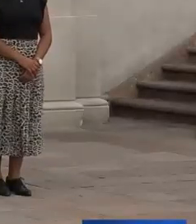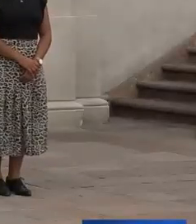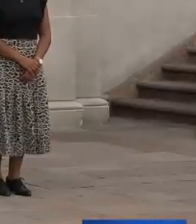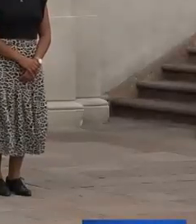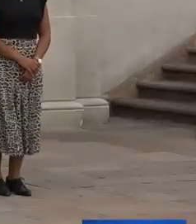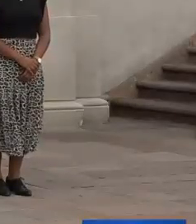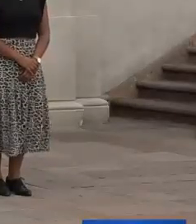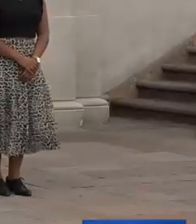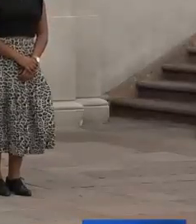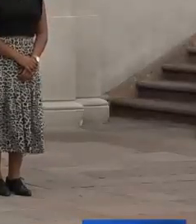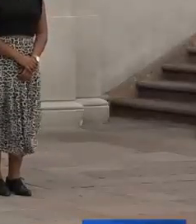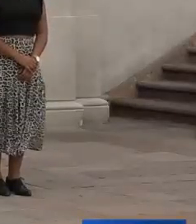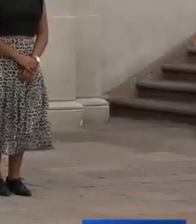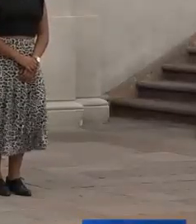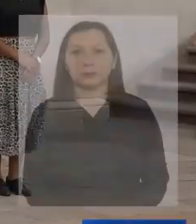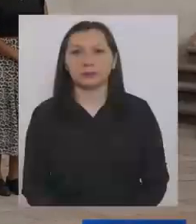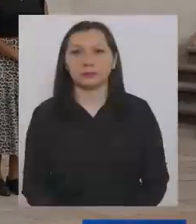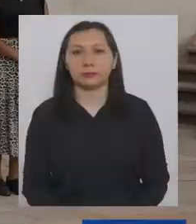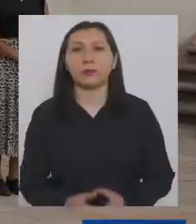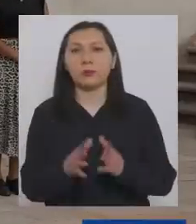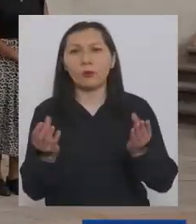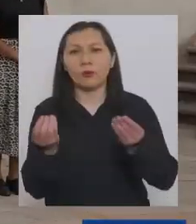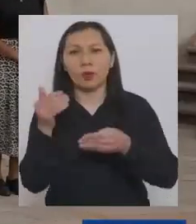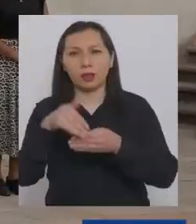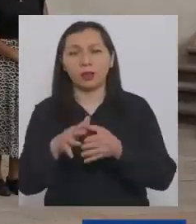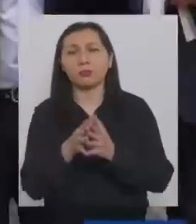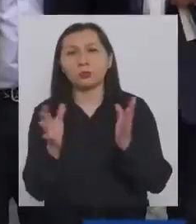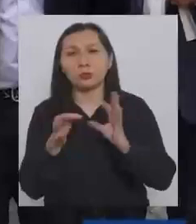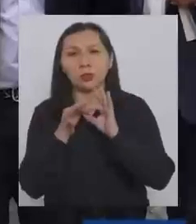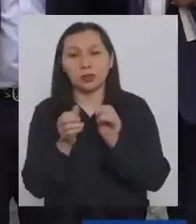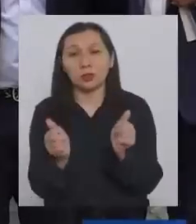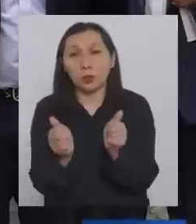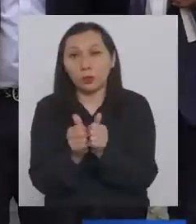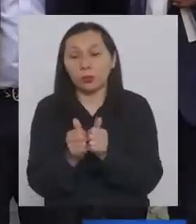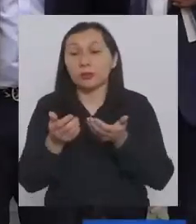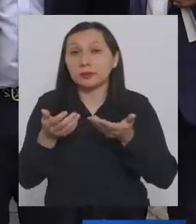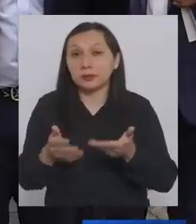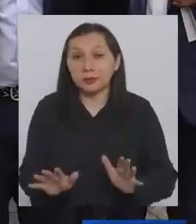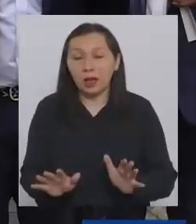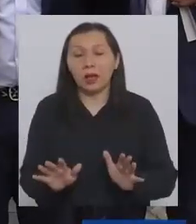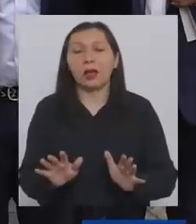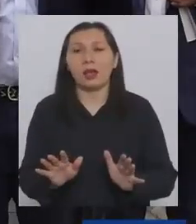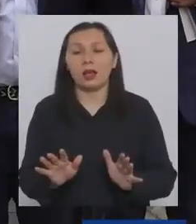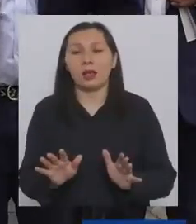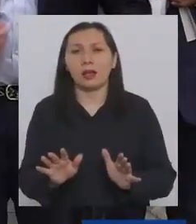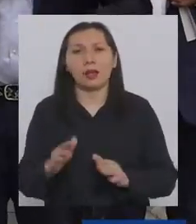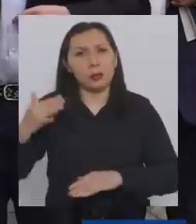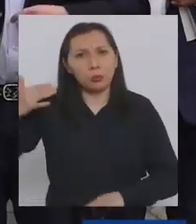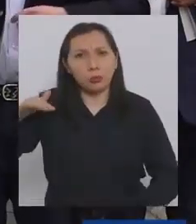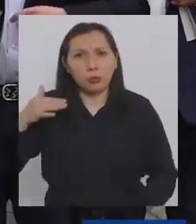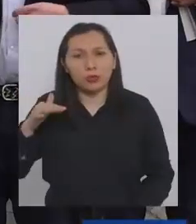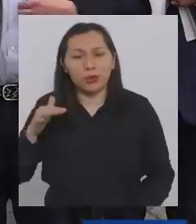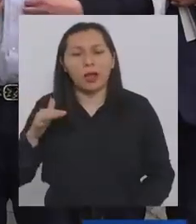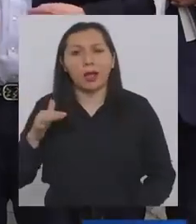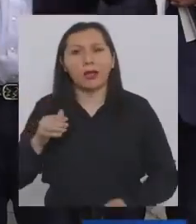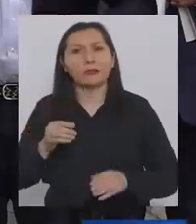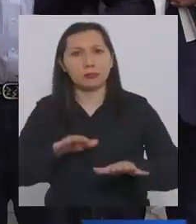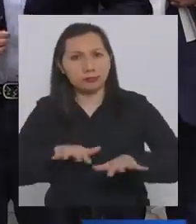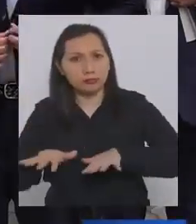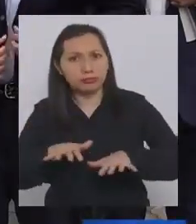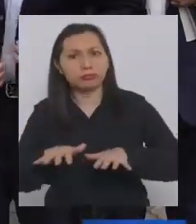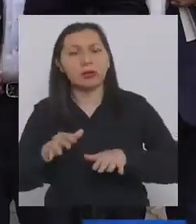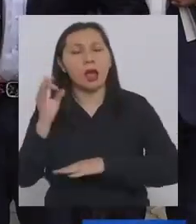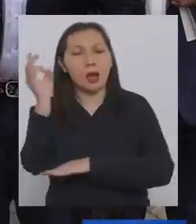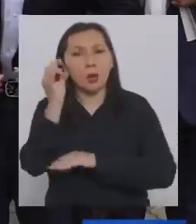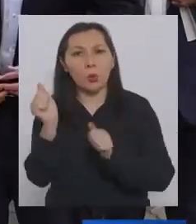Contarles que una de las primeras definiciones que se tomó ya desde la próxima SECPRES es mantener a Matías Cox en la Secretaría Ejecutiva de la Convención, lo bien que ha